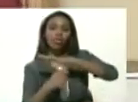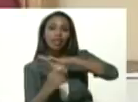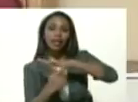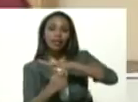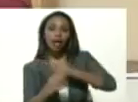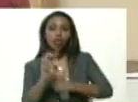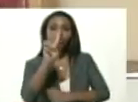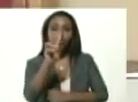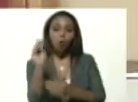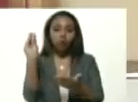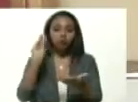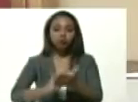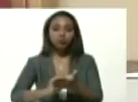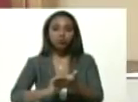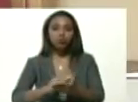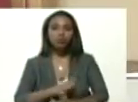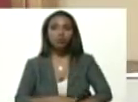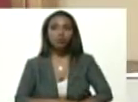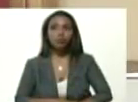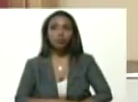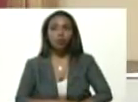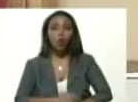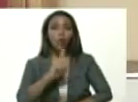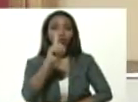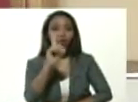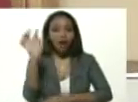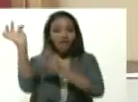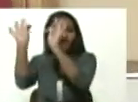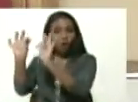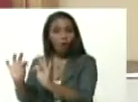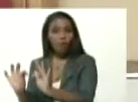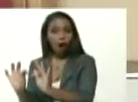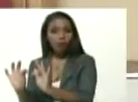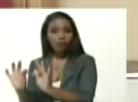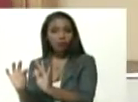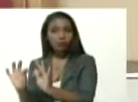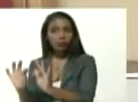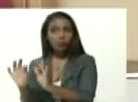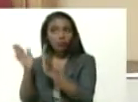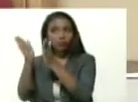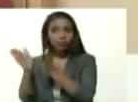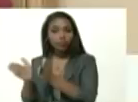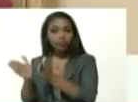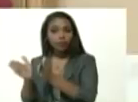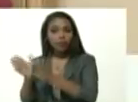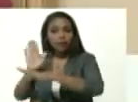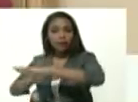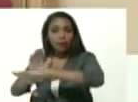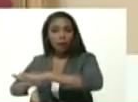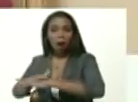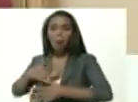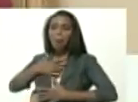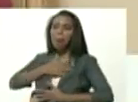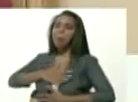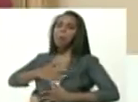Las dos posiciones. Una posición, pudiéramos llamar conformista,